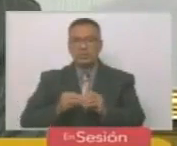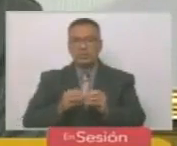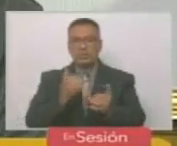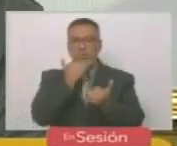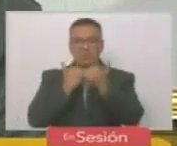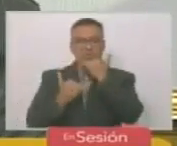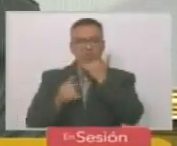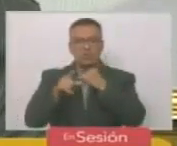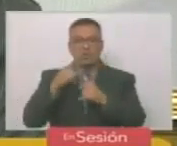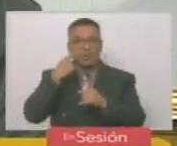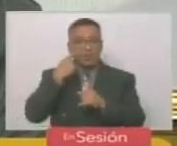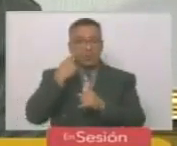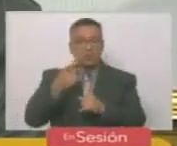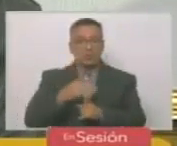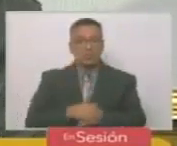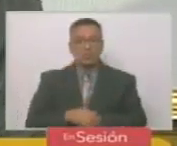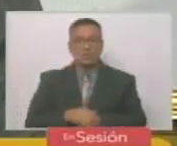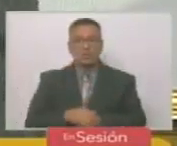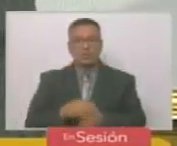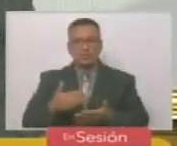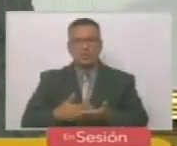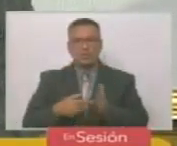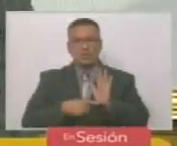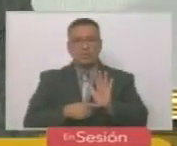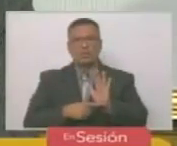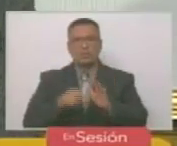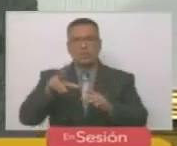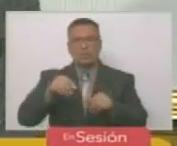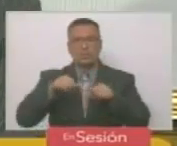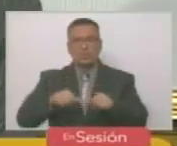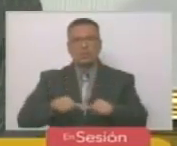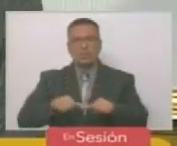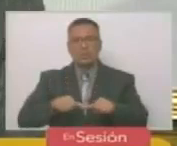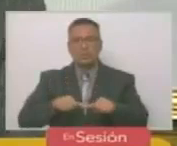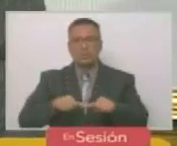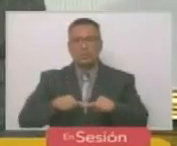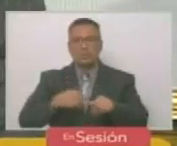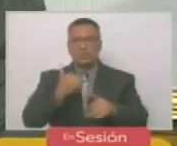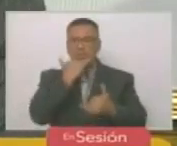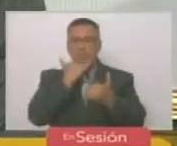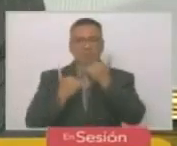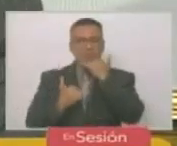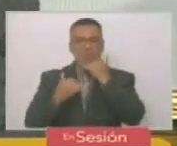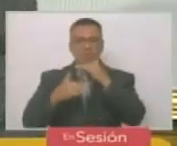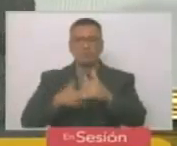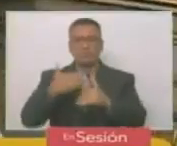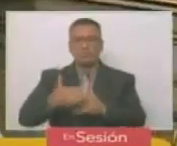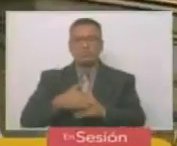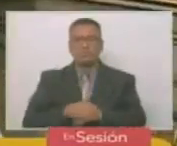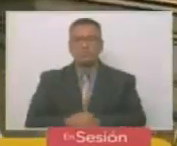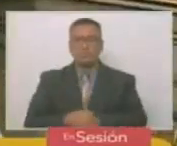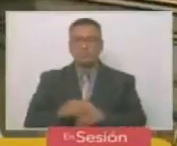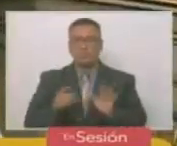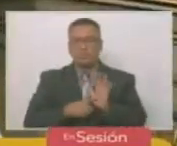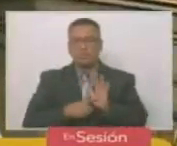material. Cuidado que en la publicación no mantengamos el error material. Siguiente.